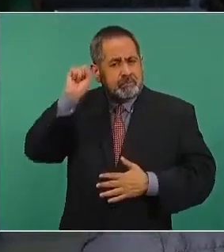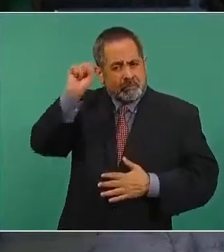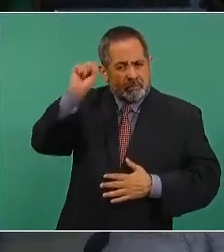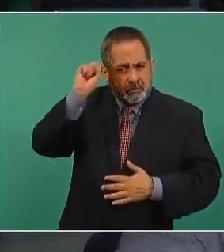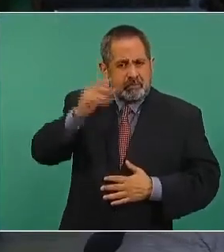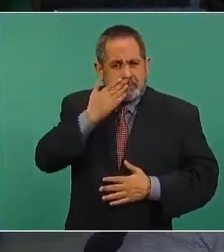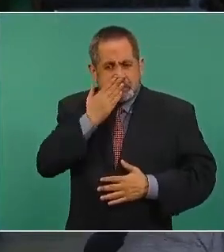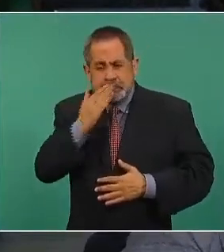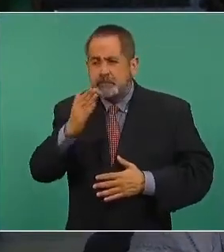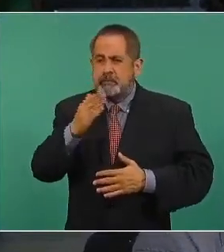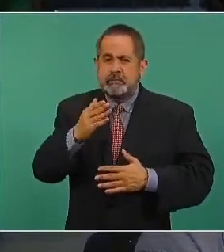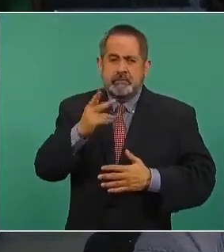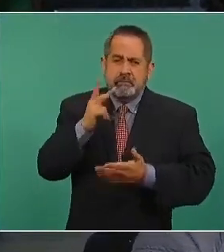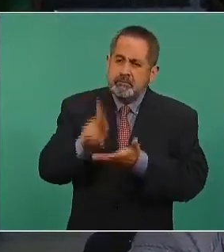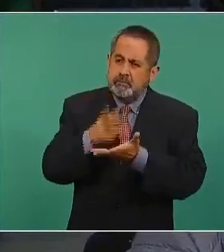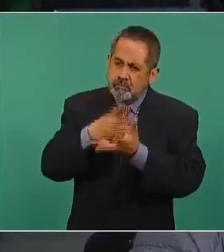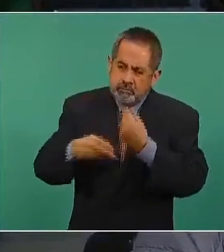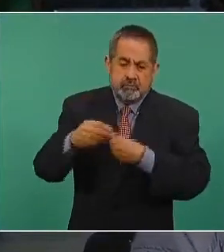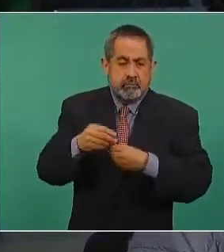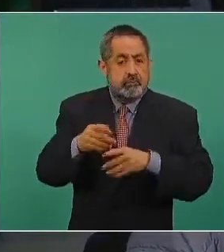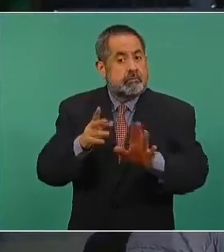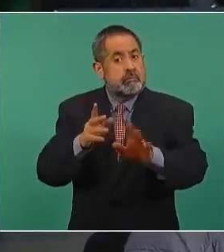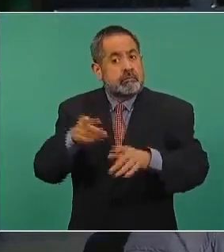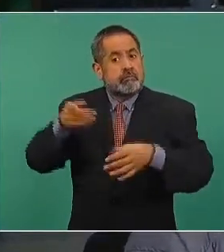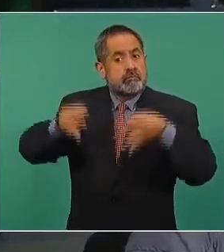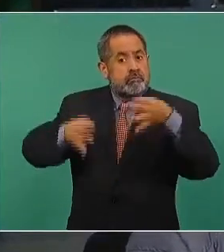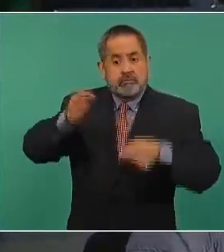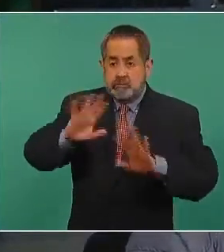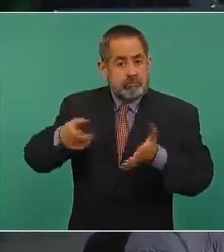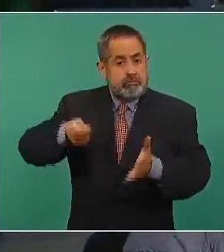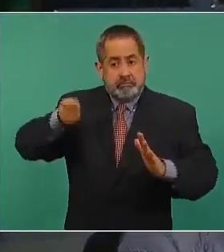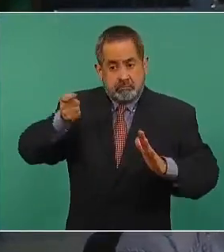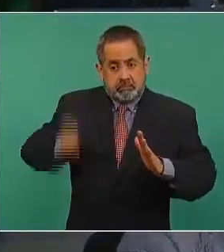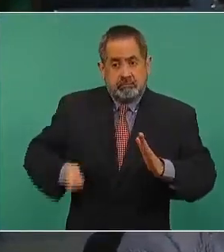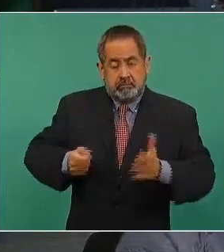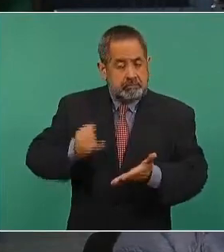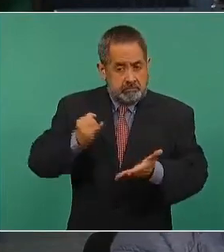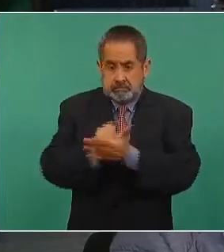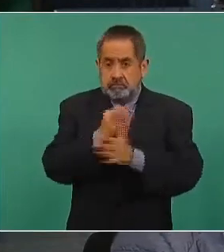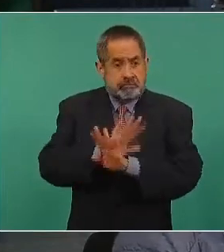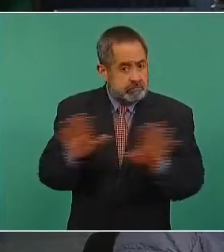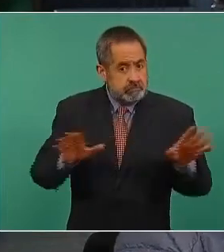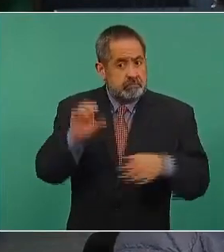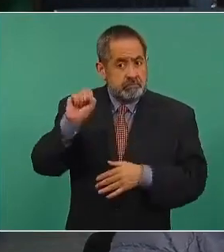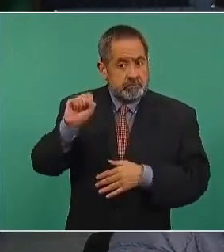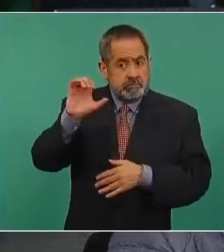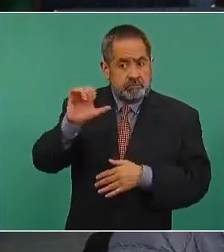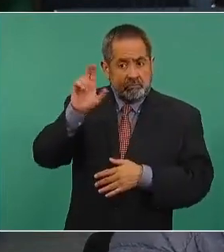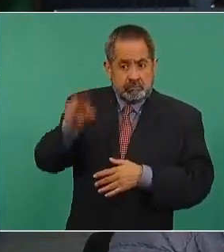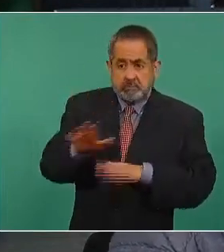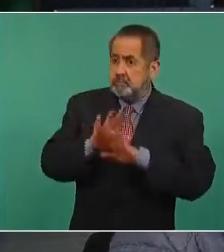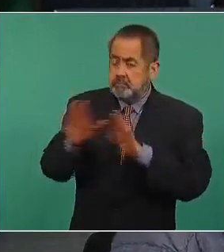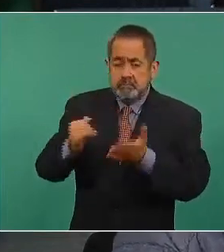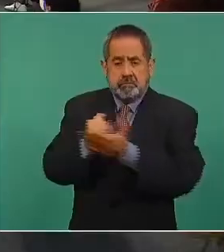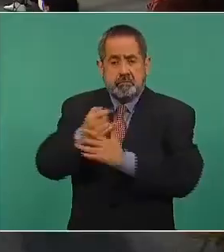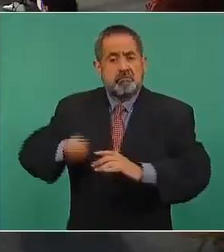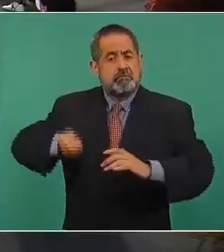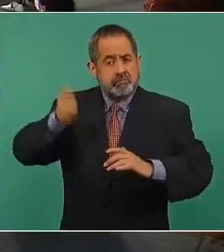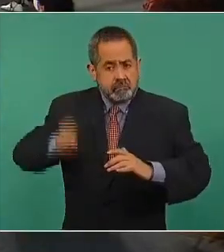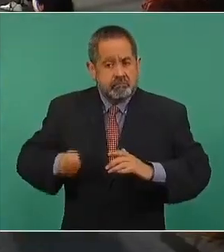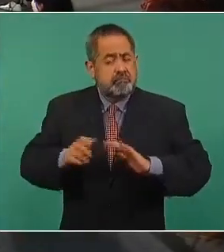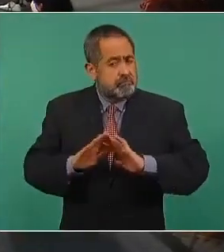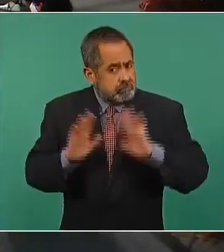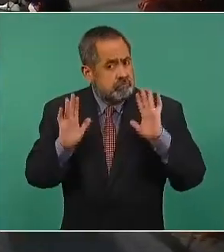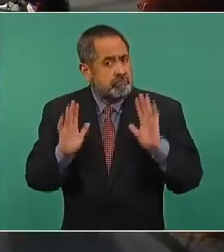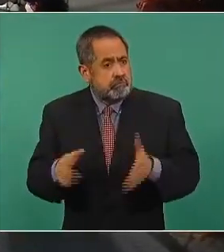la reinstalación, pero ya se ganó, incluso ya se llevó a la Suprema Corte de Justicia. También, presidente, se ha